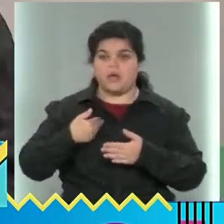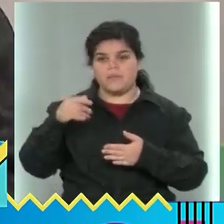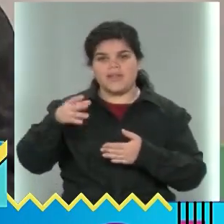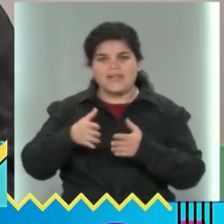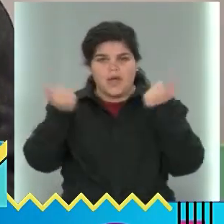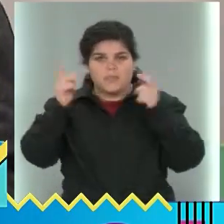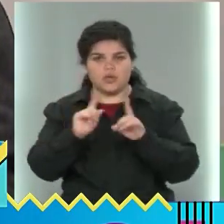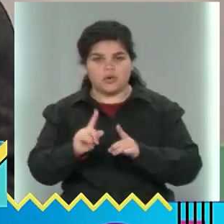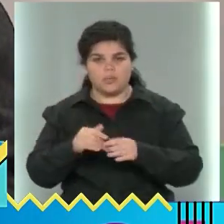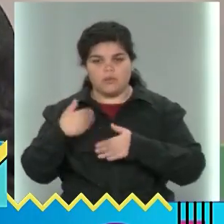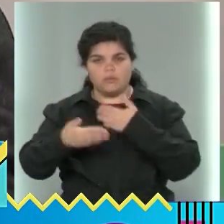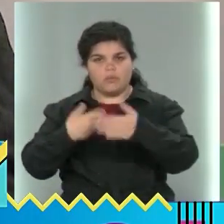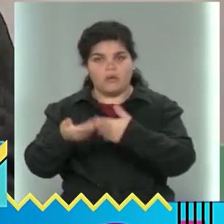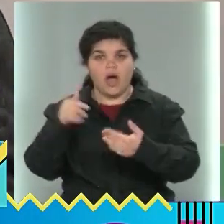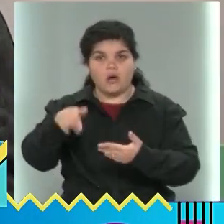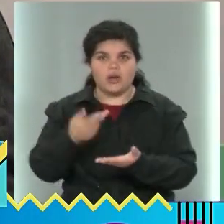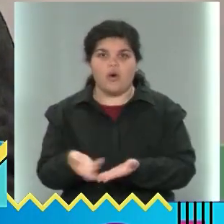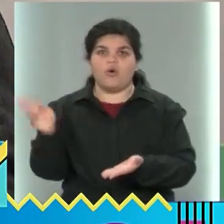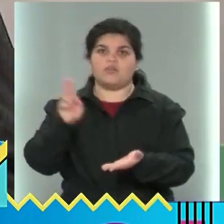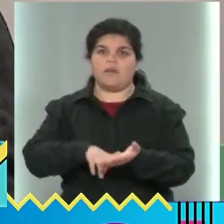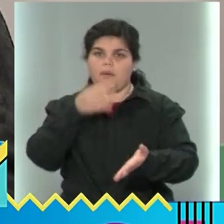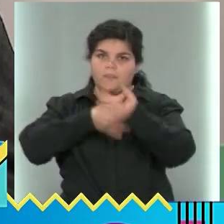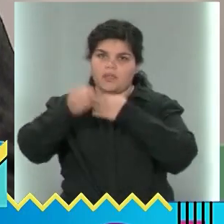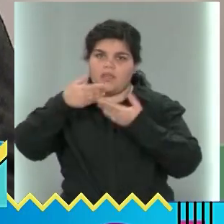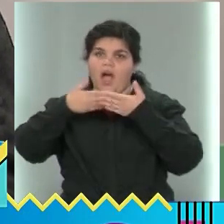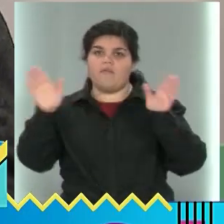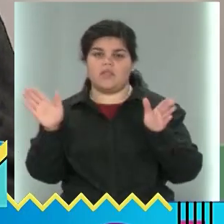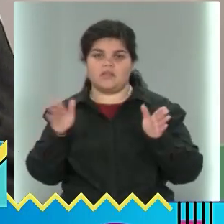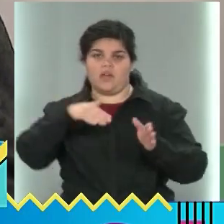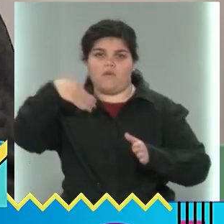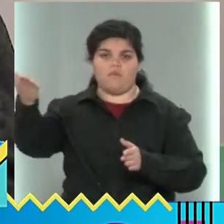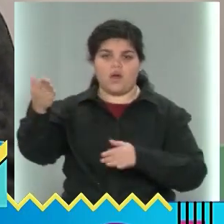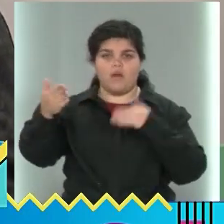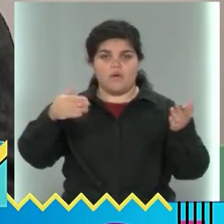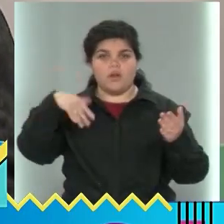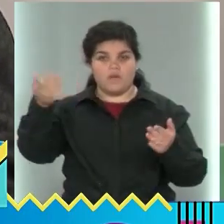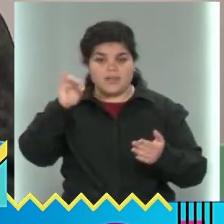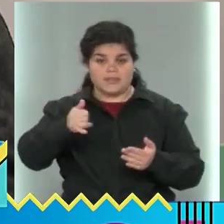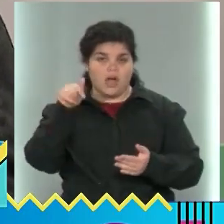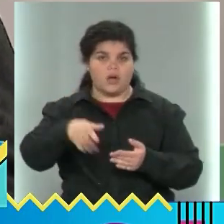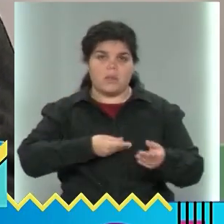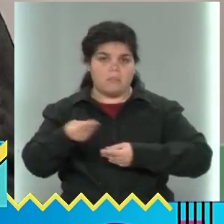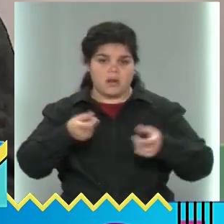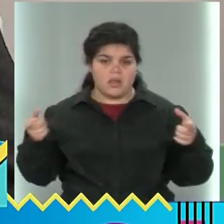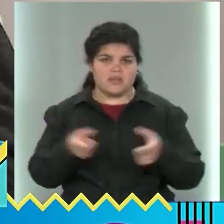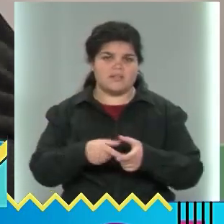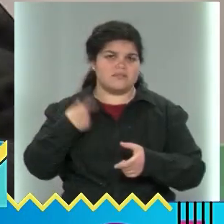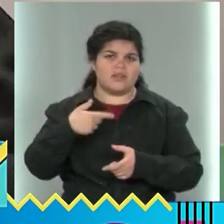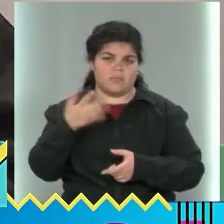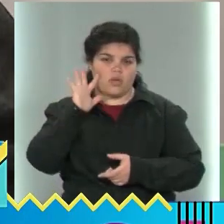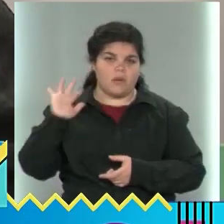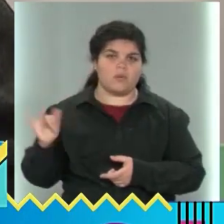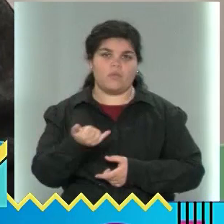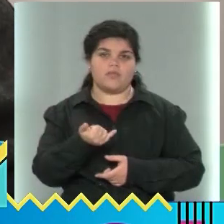mejor, pero ahora que volvemos a tener un mercado abierto vemos que hemos tenido muchas pymes y hemos perdido muchos mercados durante muchos años.